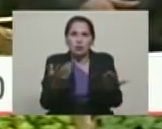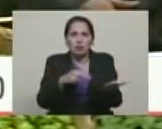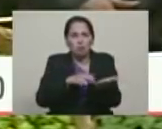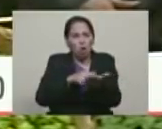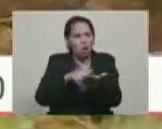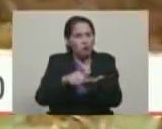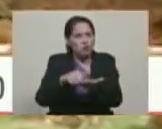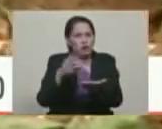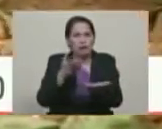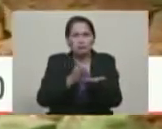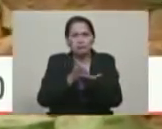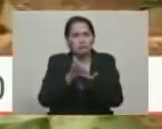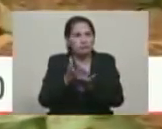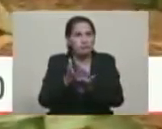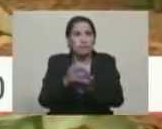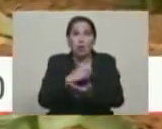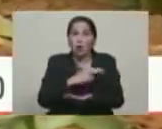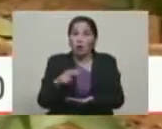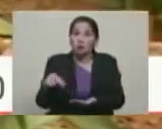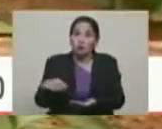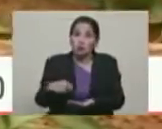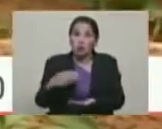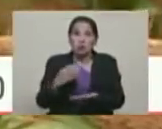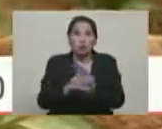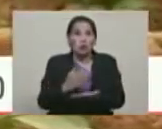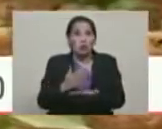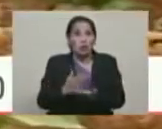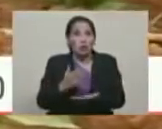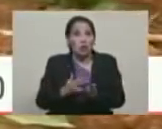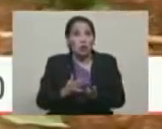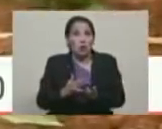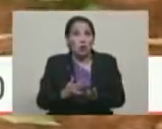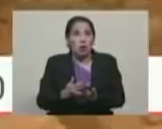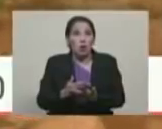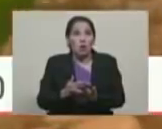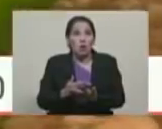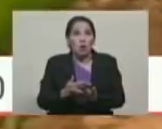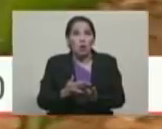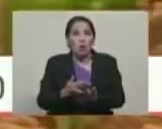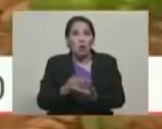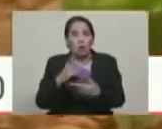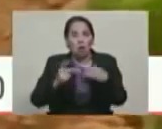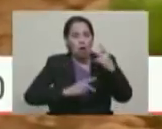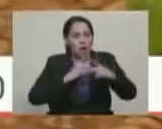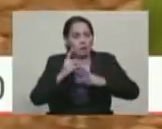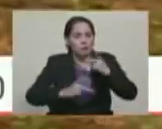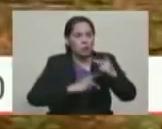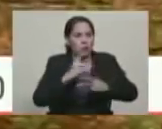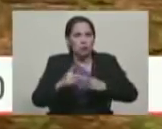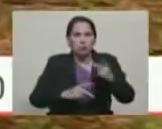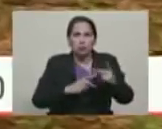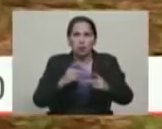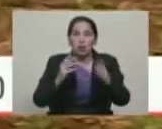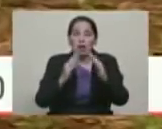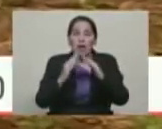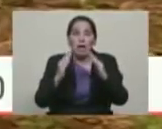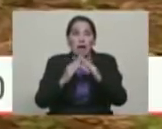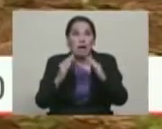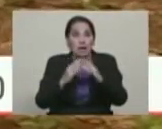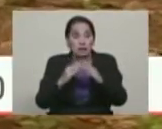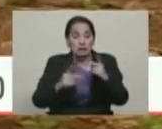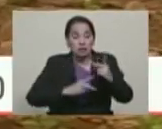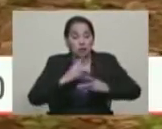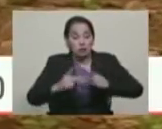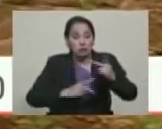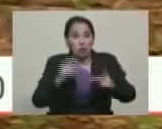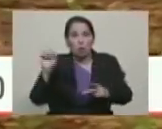tierra, presidente. Nosotros somos los productores aquí que nos encargamos de estas casas de cultivo, así también como la producción